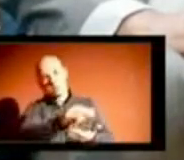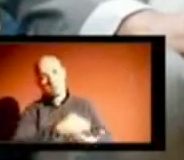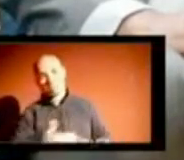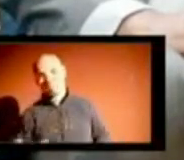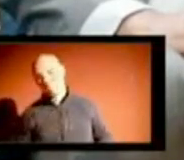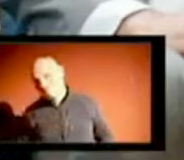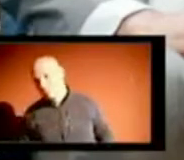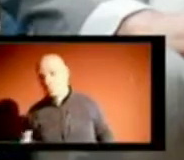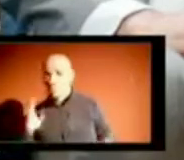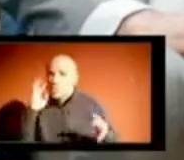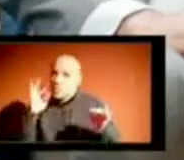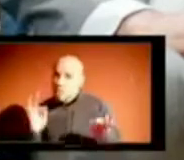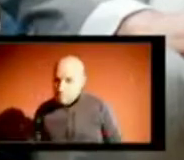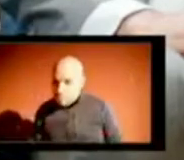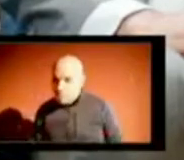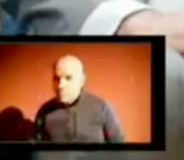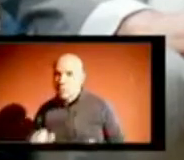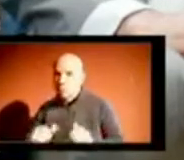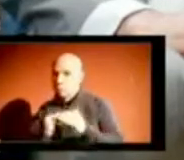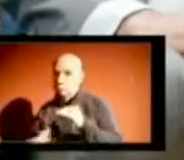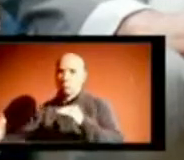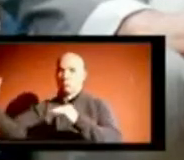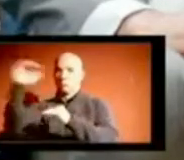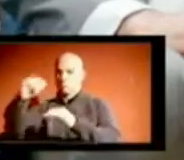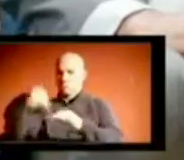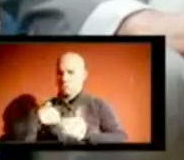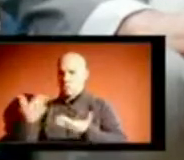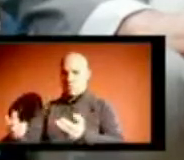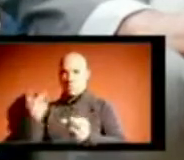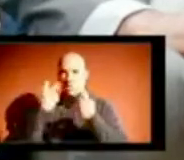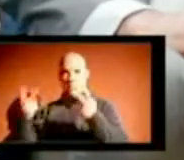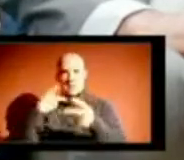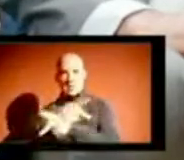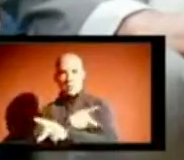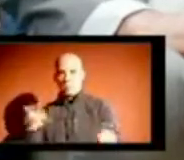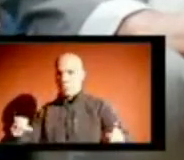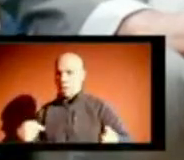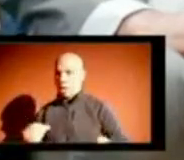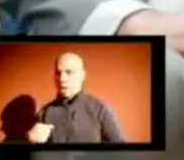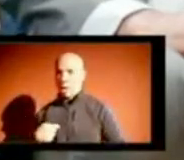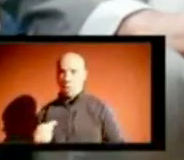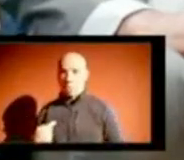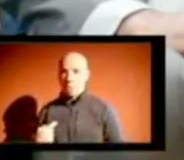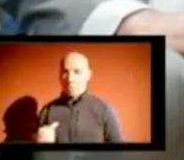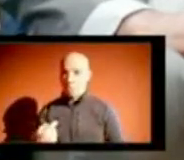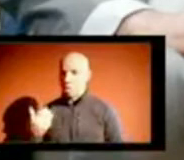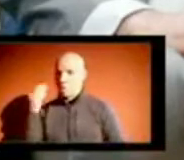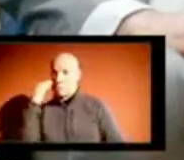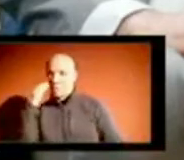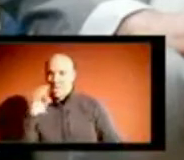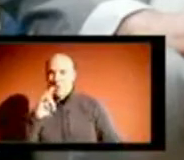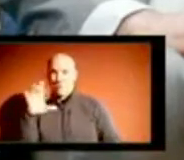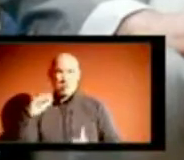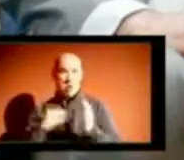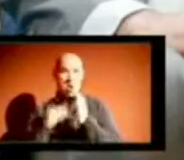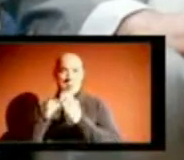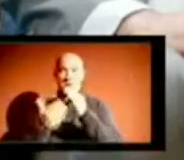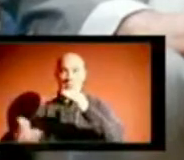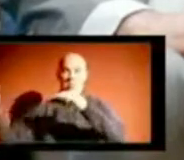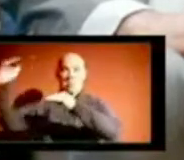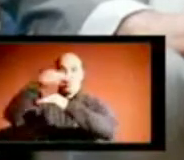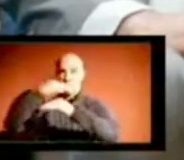definitivamente pudiera estar por encima. Yo participé en una vista pública donde señalé que no me sorprendería que fuesen 800 millones por encima,